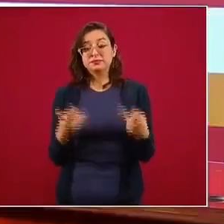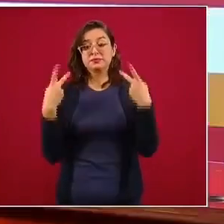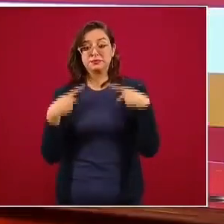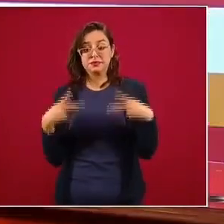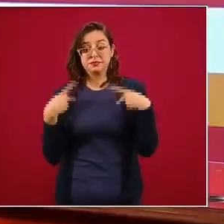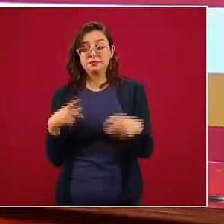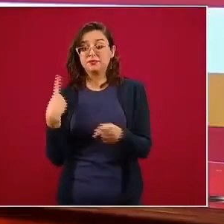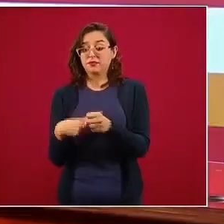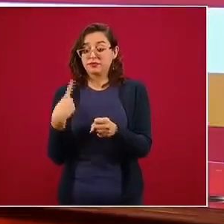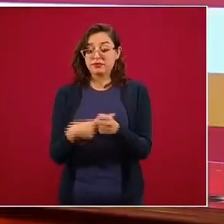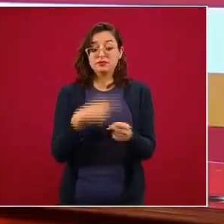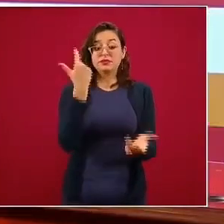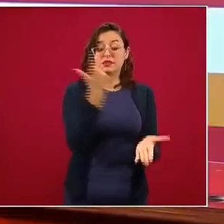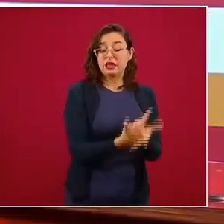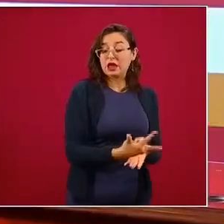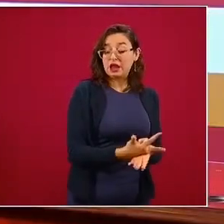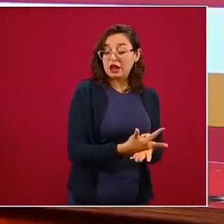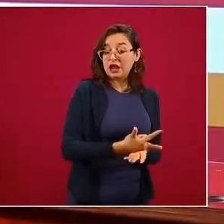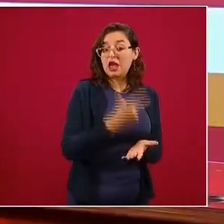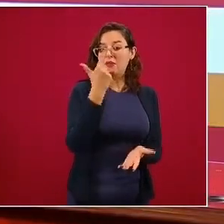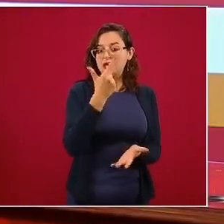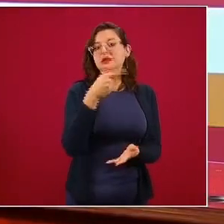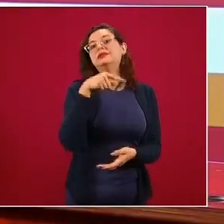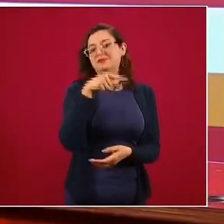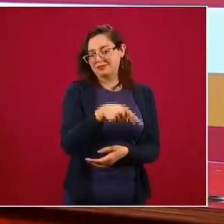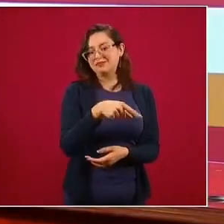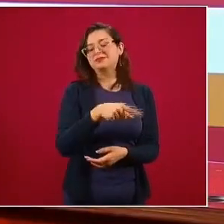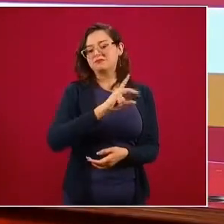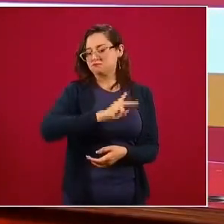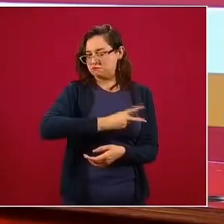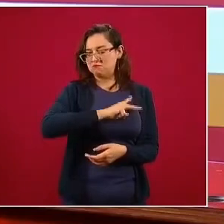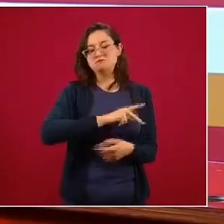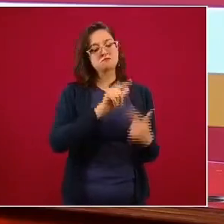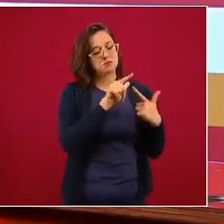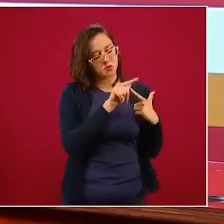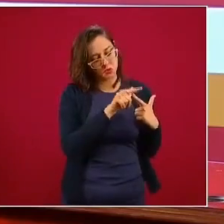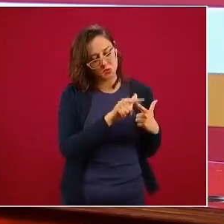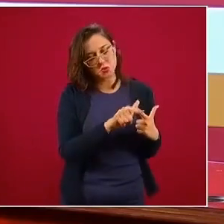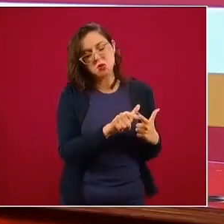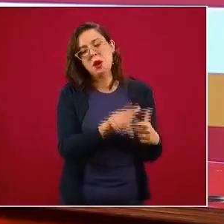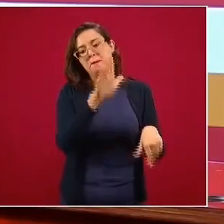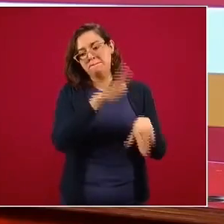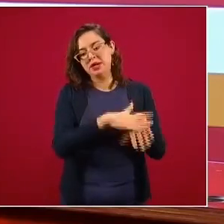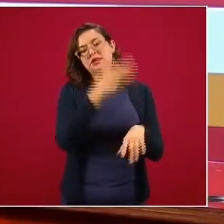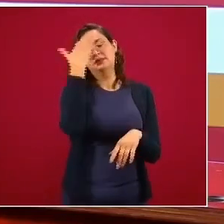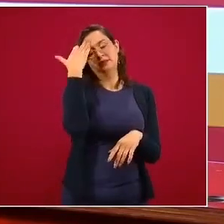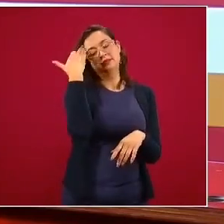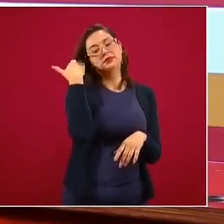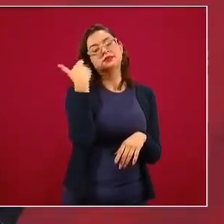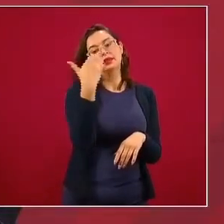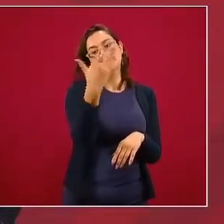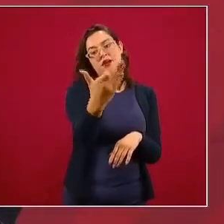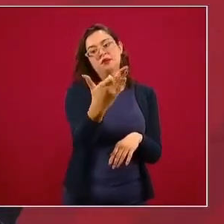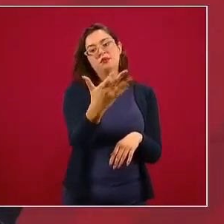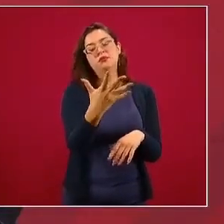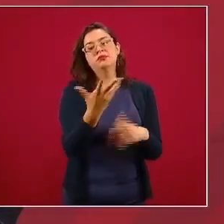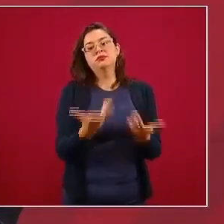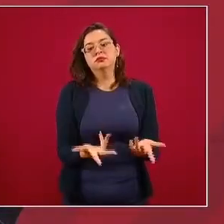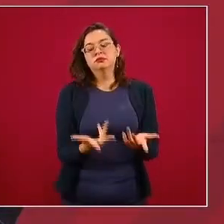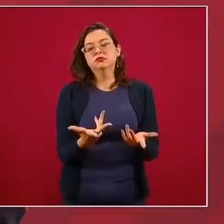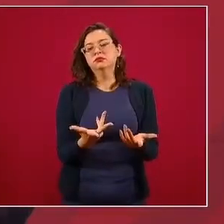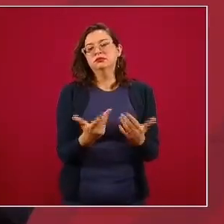personas con enfermedad grave pueden seguir excretando virus por tiempos más largos, casi nunca por